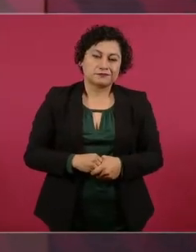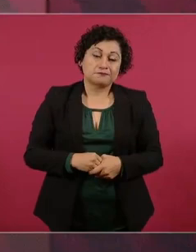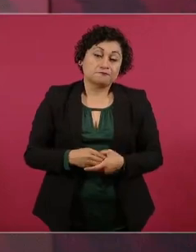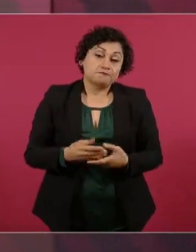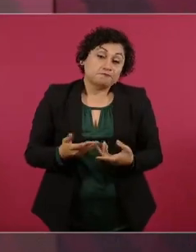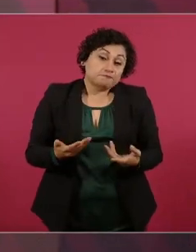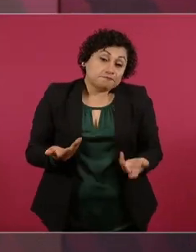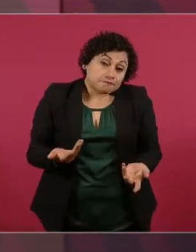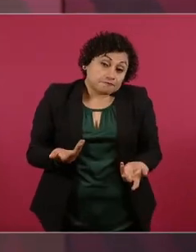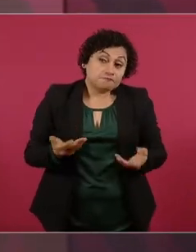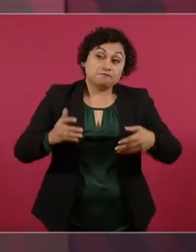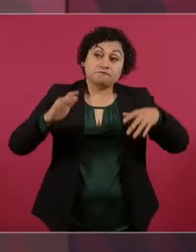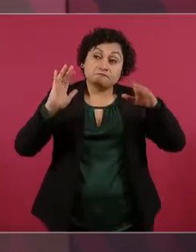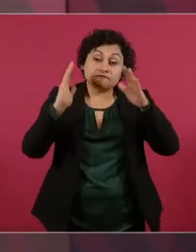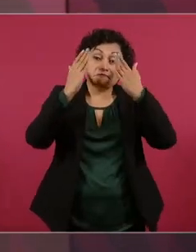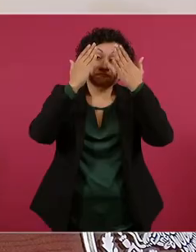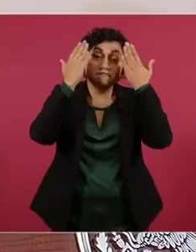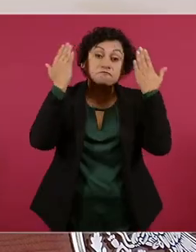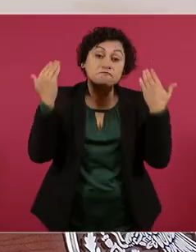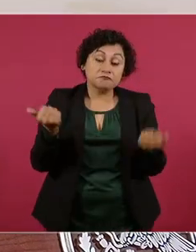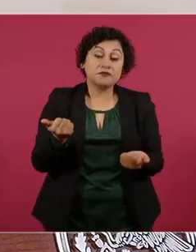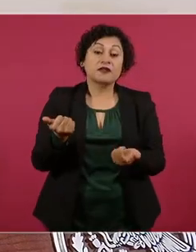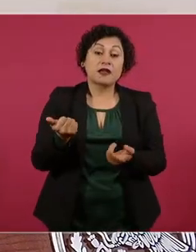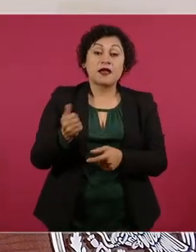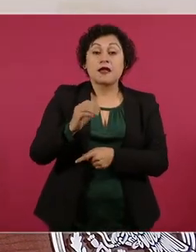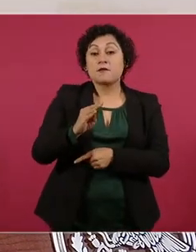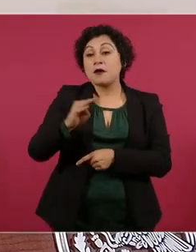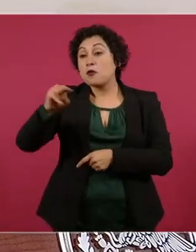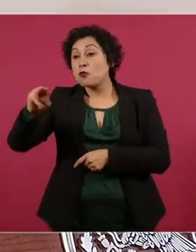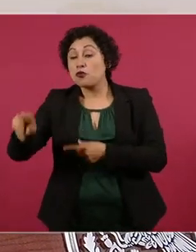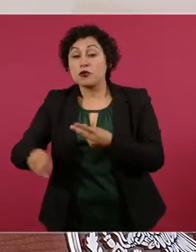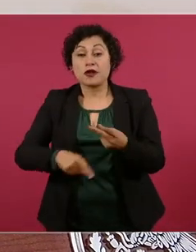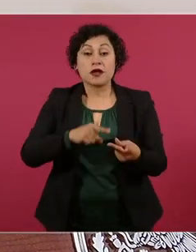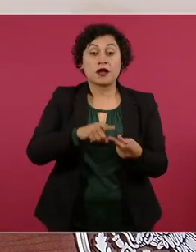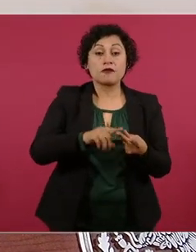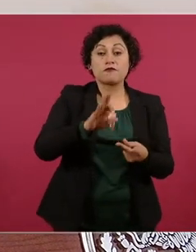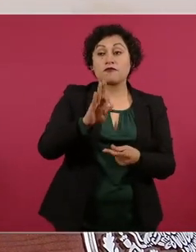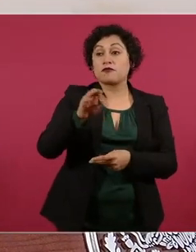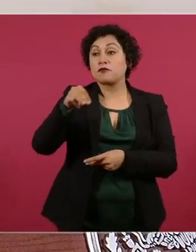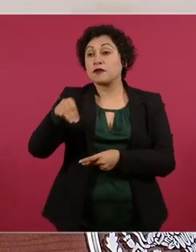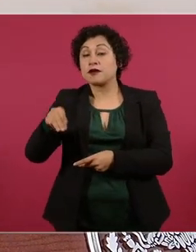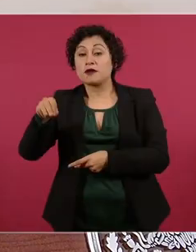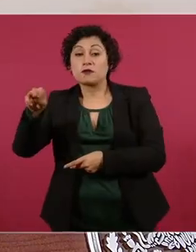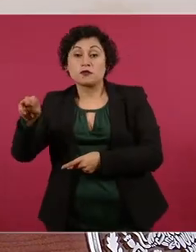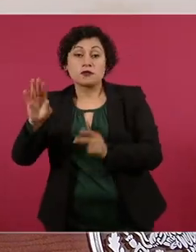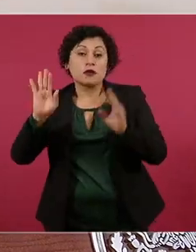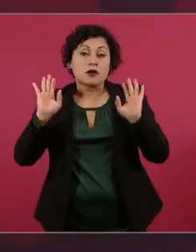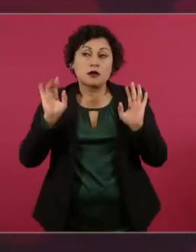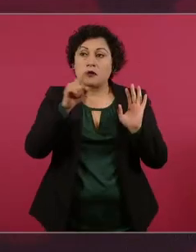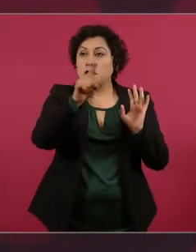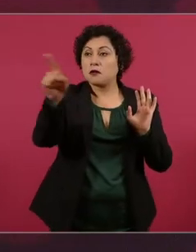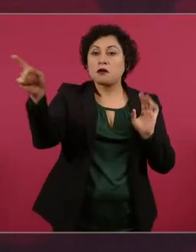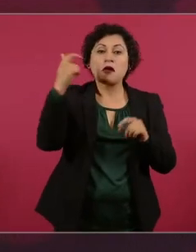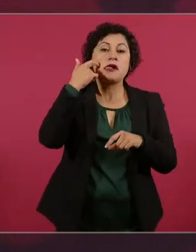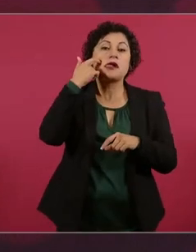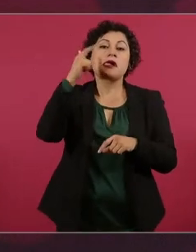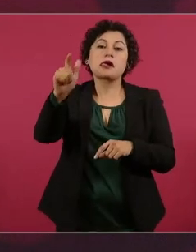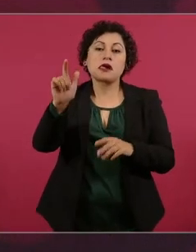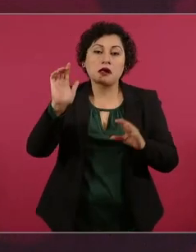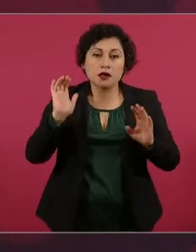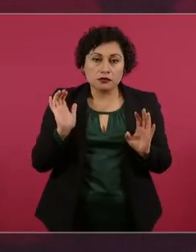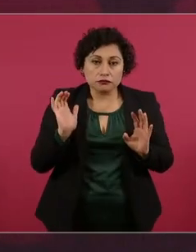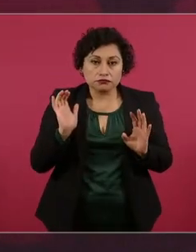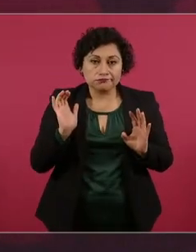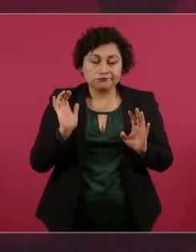posiblemente al Banco Mundial, al Fondo Monetario Internacional, no le guste nuestra política, ¿no? Quiero